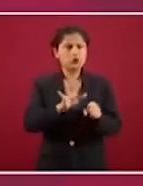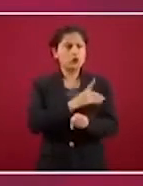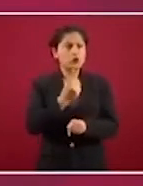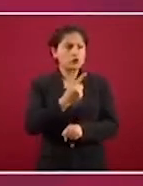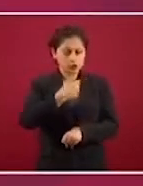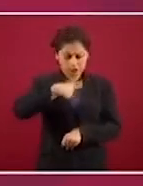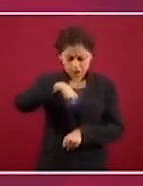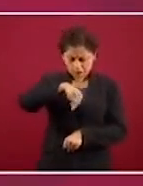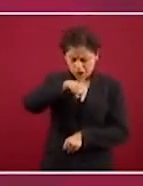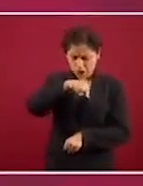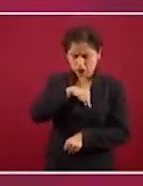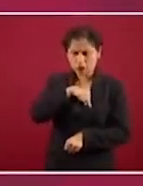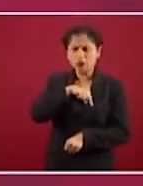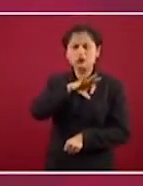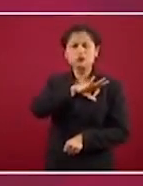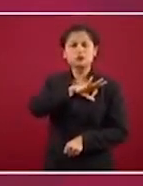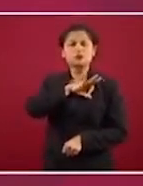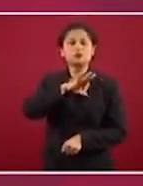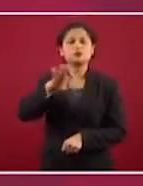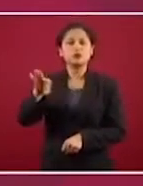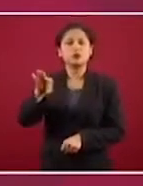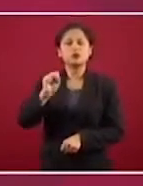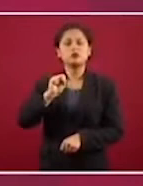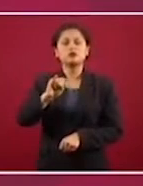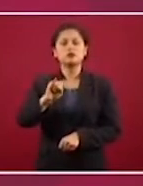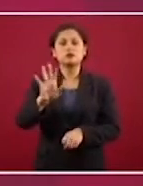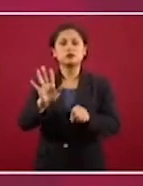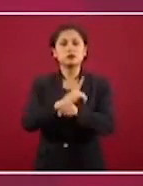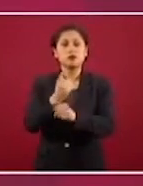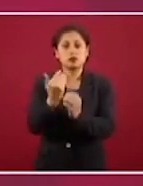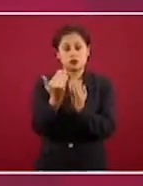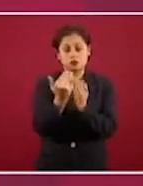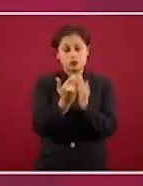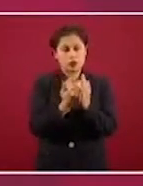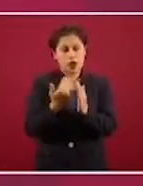para hacer frente a los compromisos adquiridos,